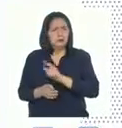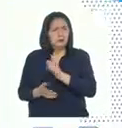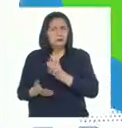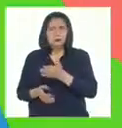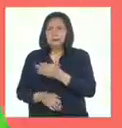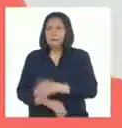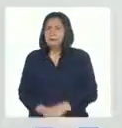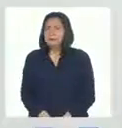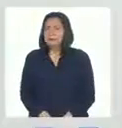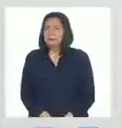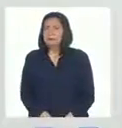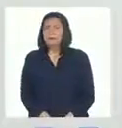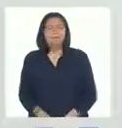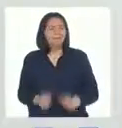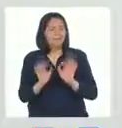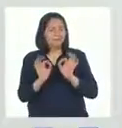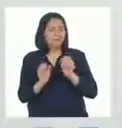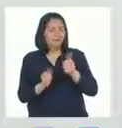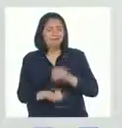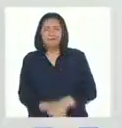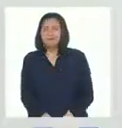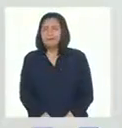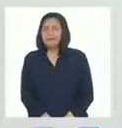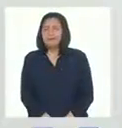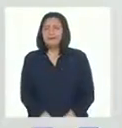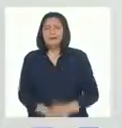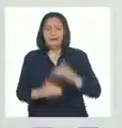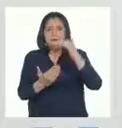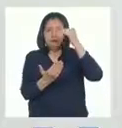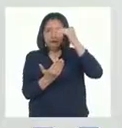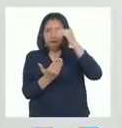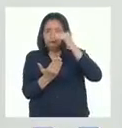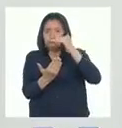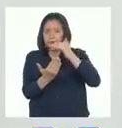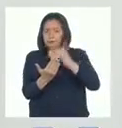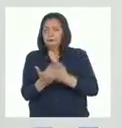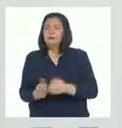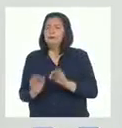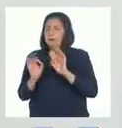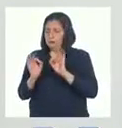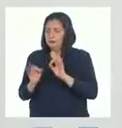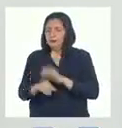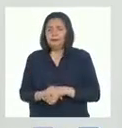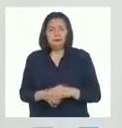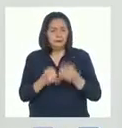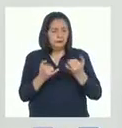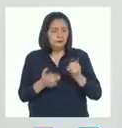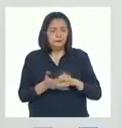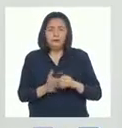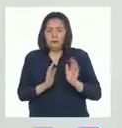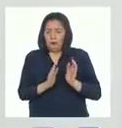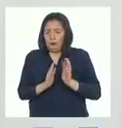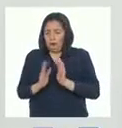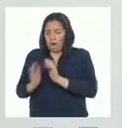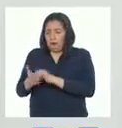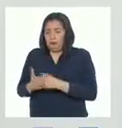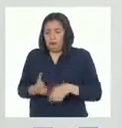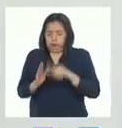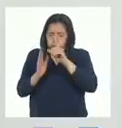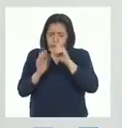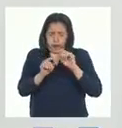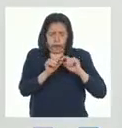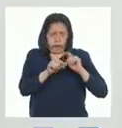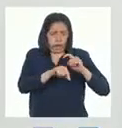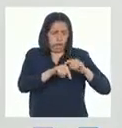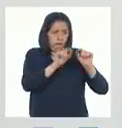sobre los peces. Muy bien, Olenka. La secuencia de hechos es correcta. Ahora hay que organizarlas en una